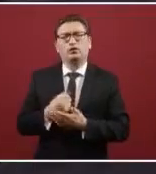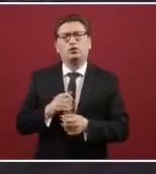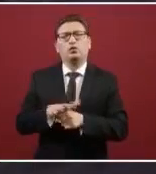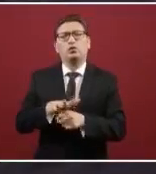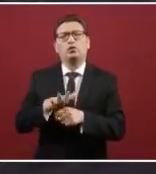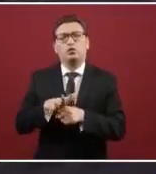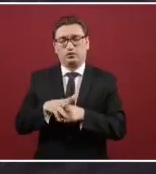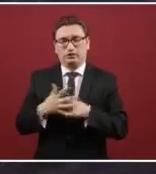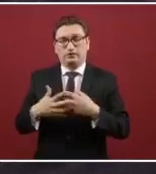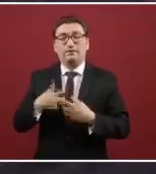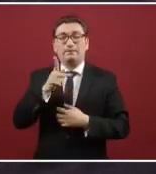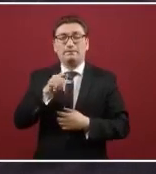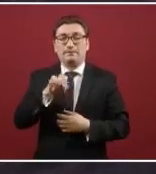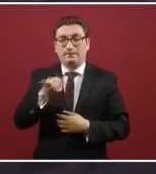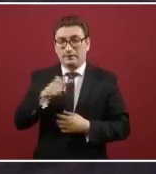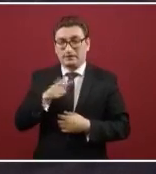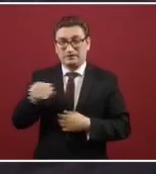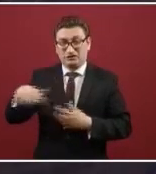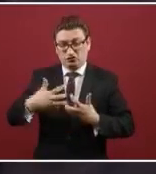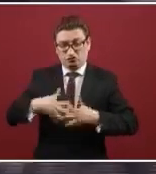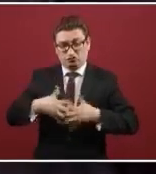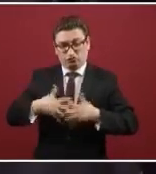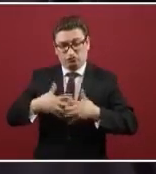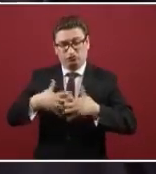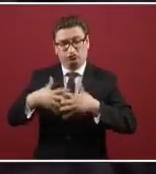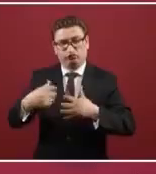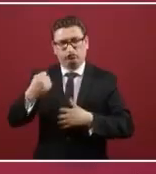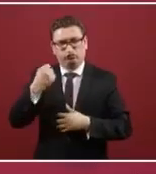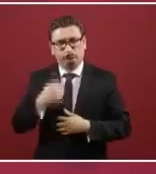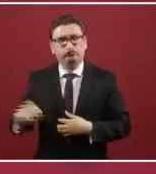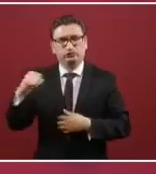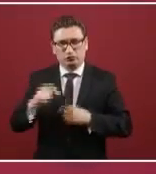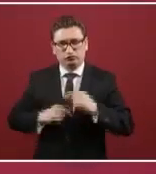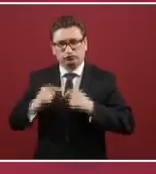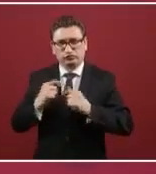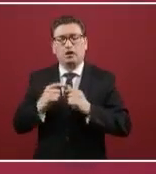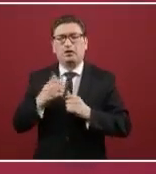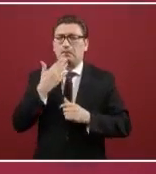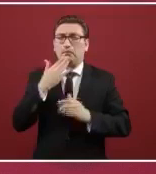la capacidad productiva de Pemex, ya se detuvo la caída,